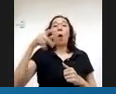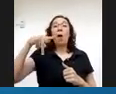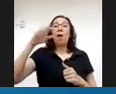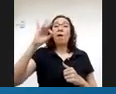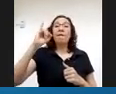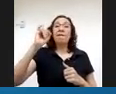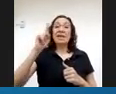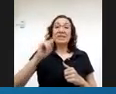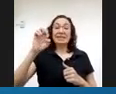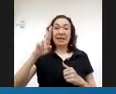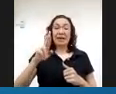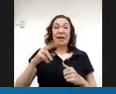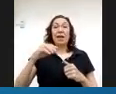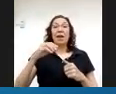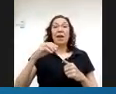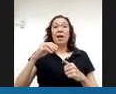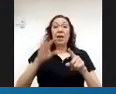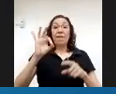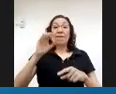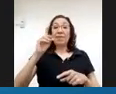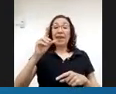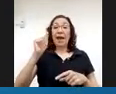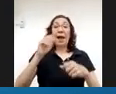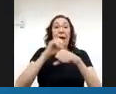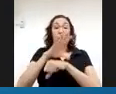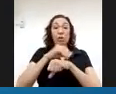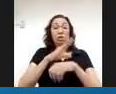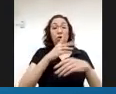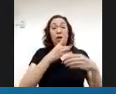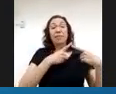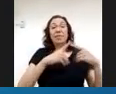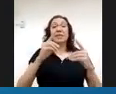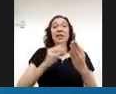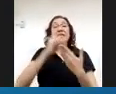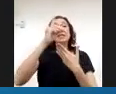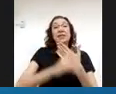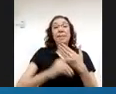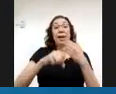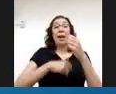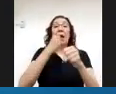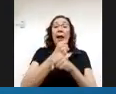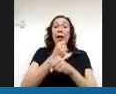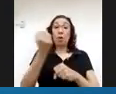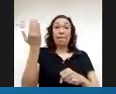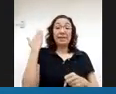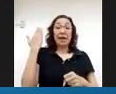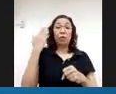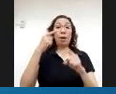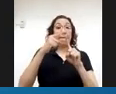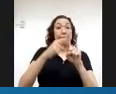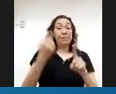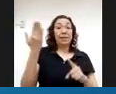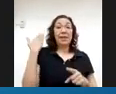FDA, además, recomendó a partir de diciembre del año pasado, o sea, apenas el mes